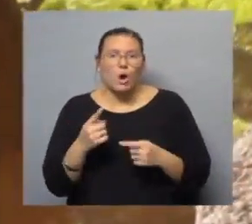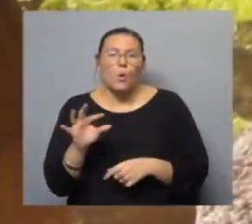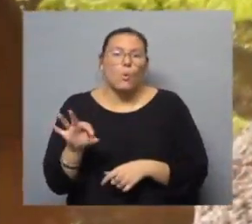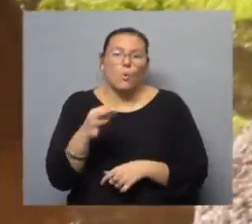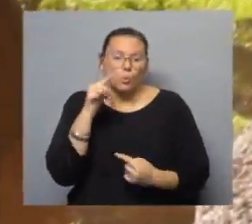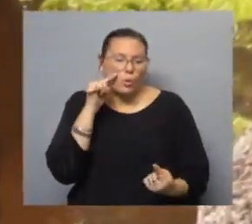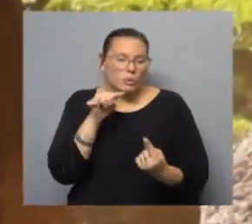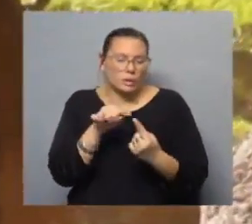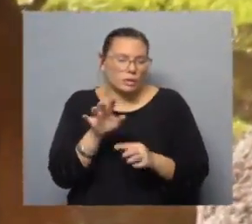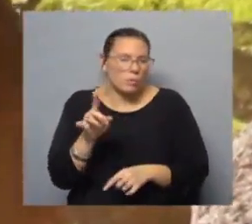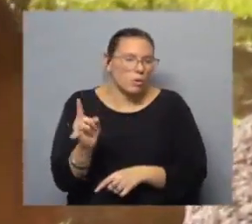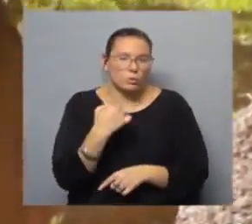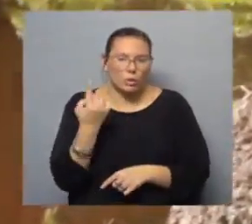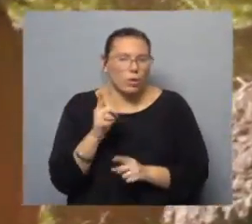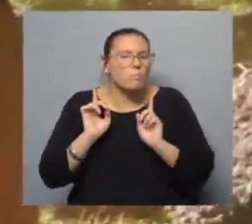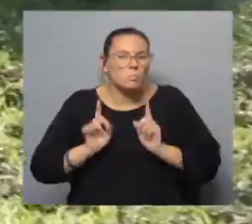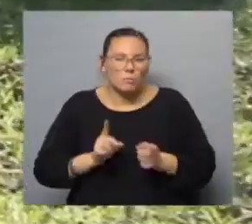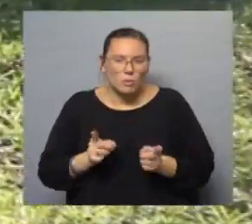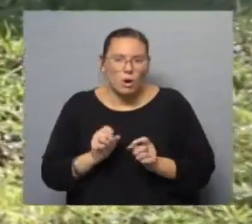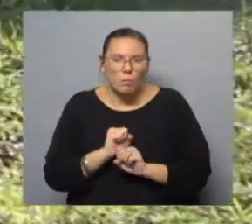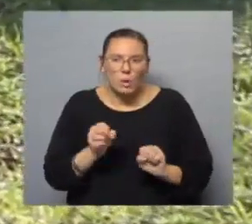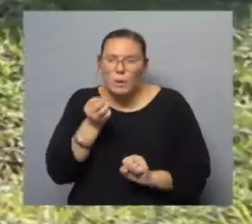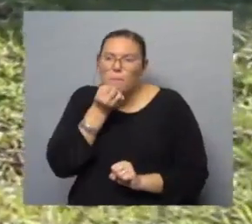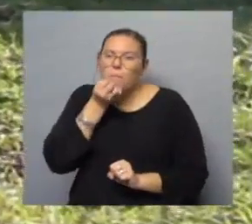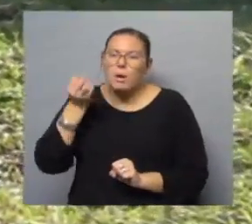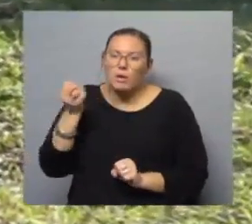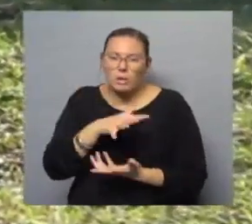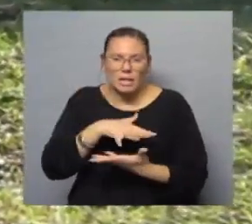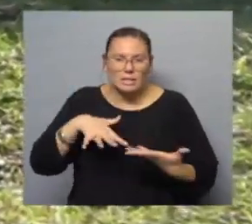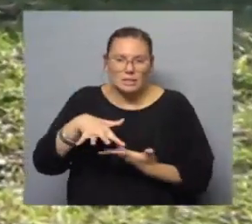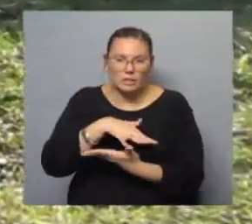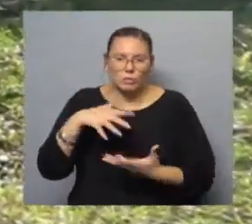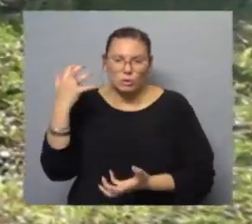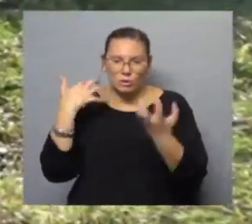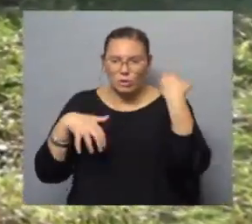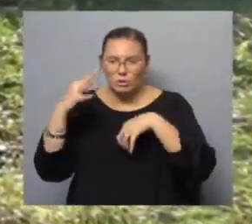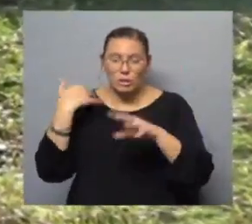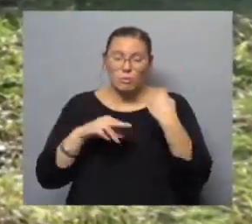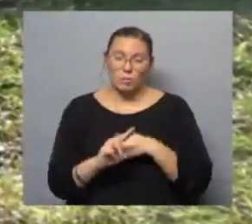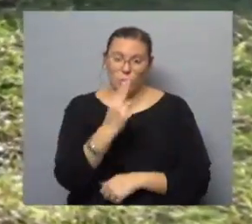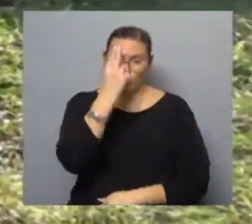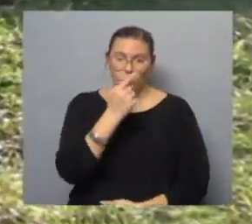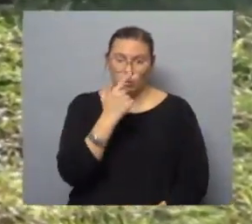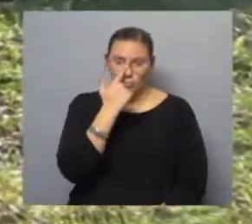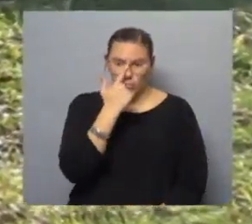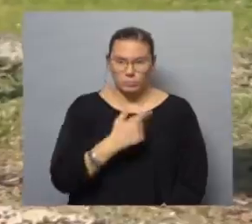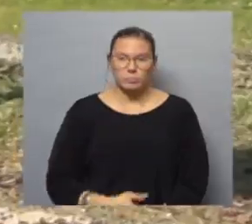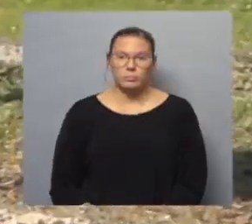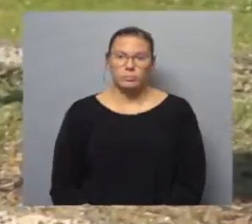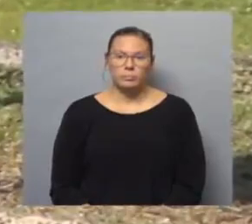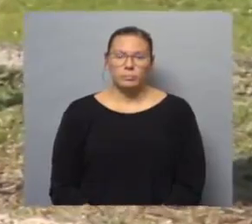único interés común, que es tratar de mejorar la situación de la especie para el Uruguay.